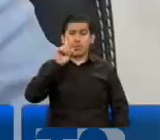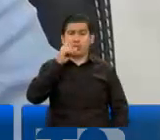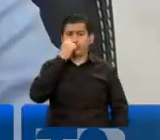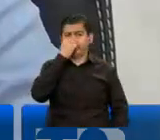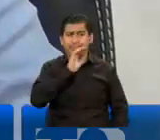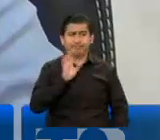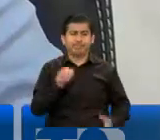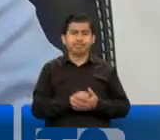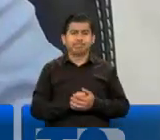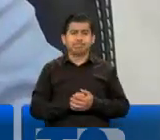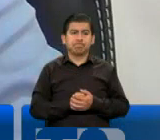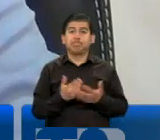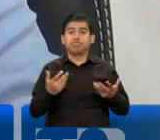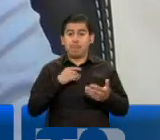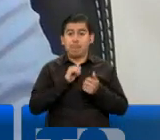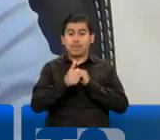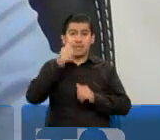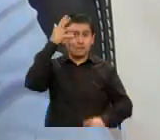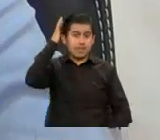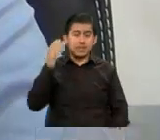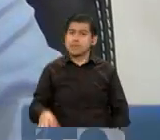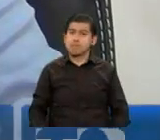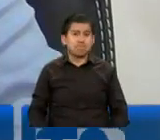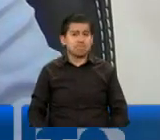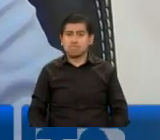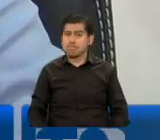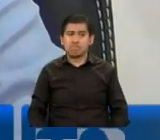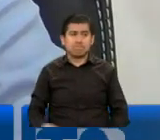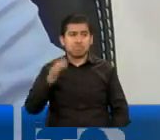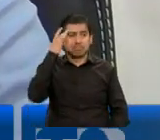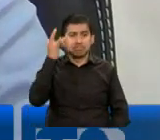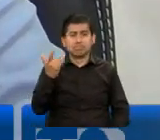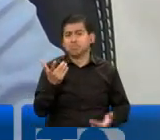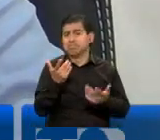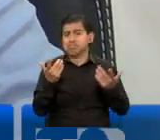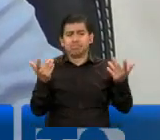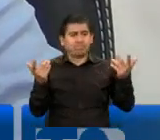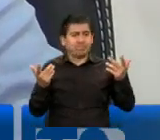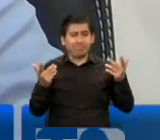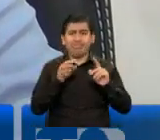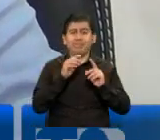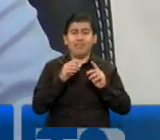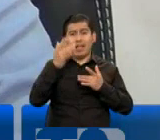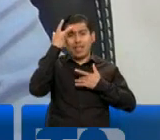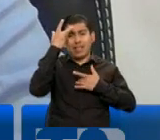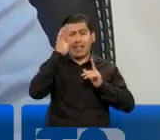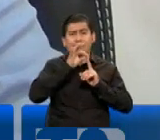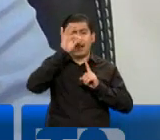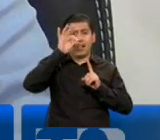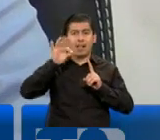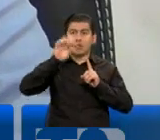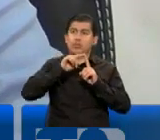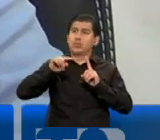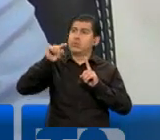rojo podemos pasar el semáforo amarillo por la razón porque estamos en curva ascendente por lo